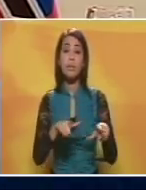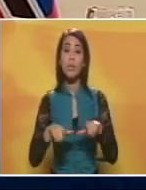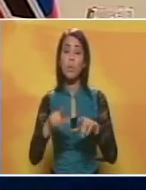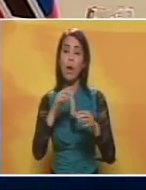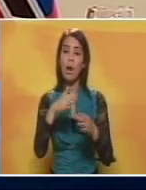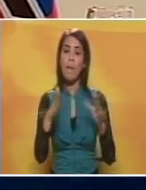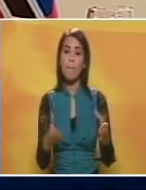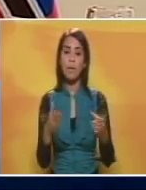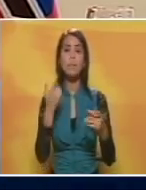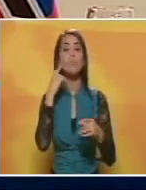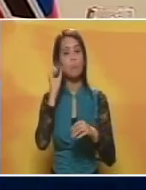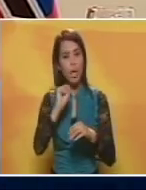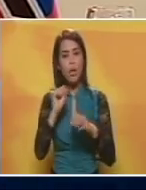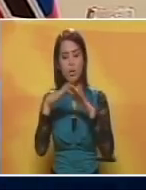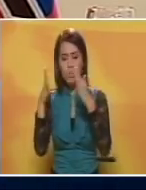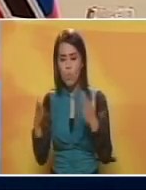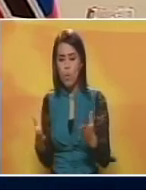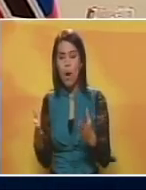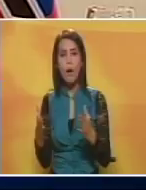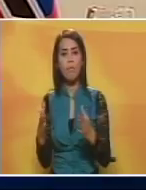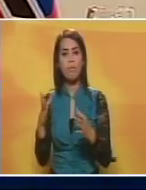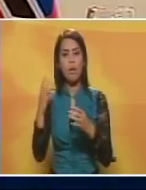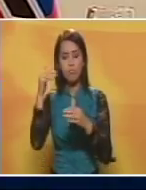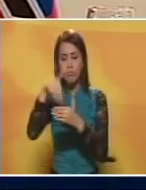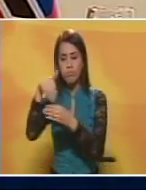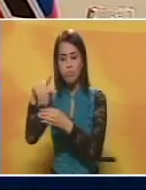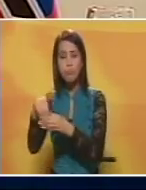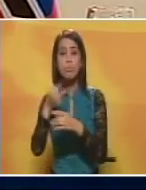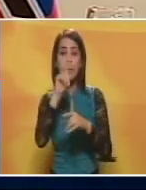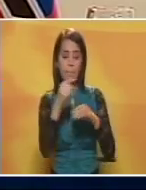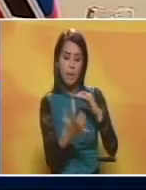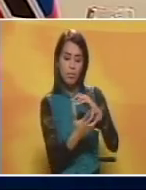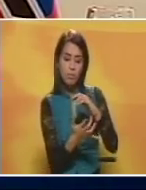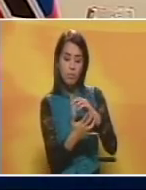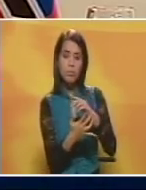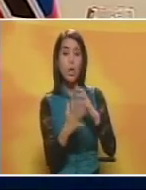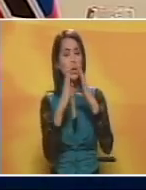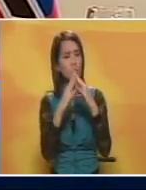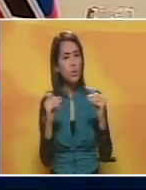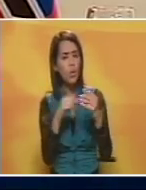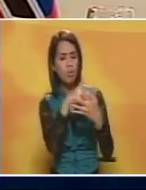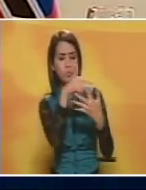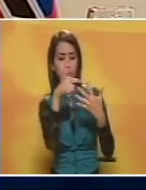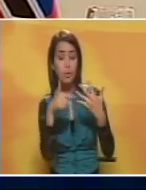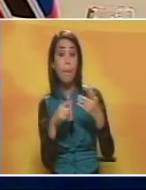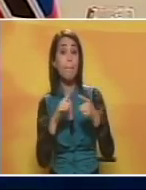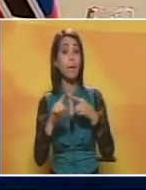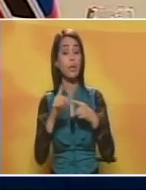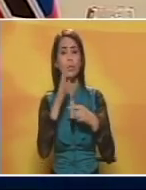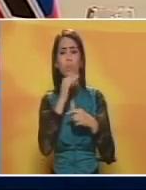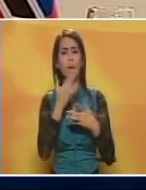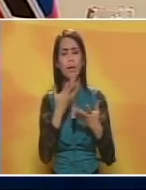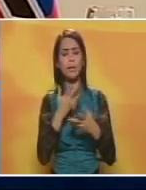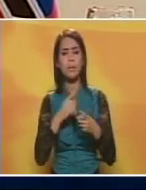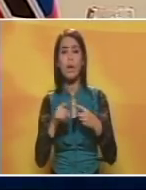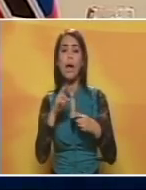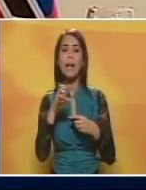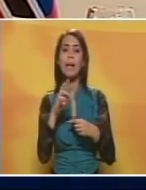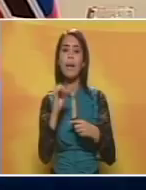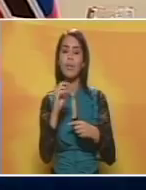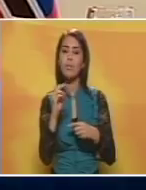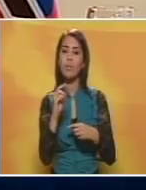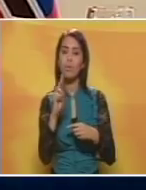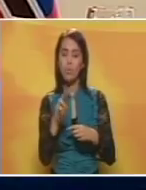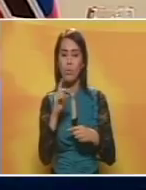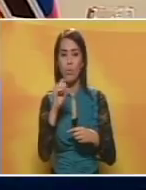van a tener la caja de resguardo, van a tener, por supuesto, la máquina, van a tener todos los elementos, pero no va a estar la herradura. Como siempre